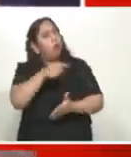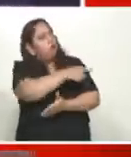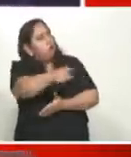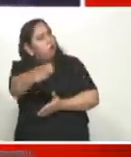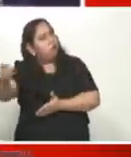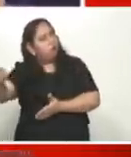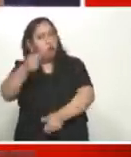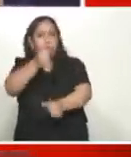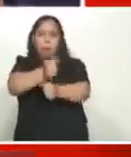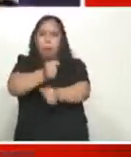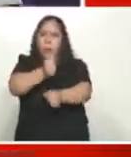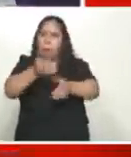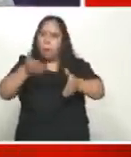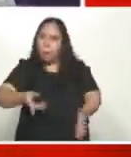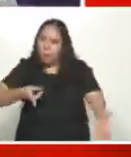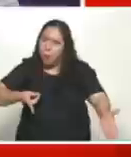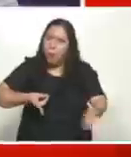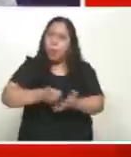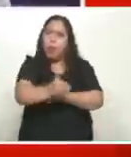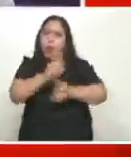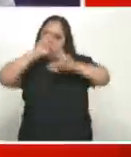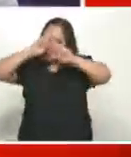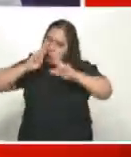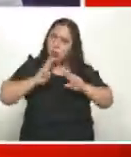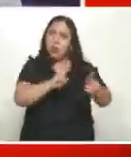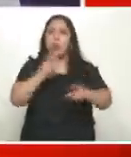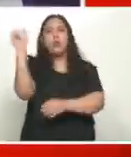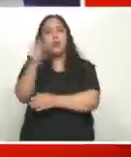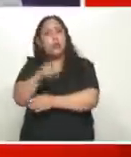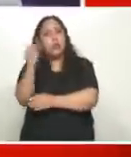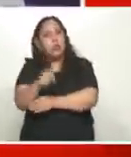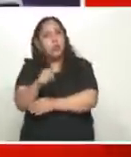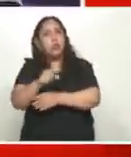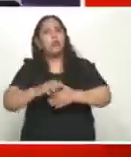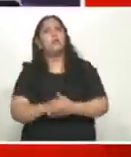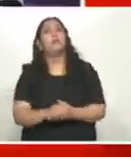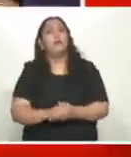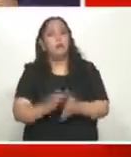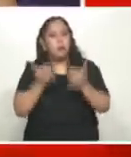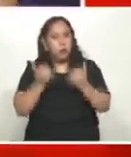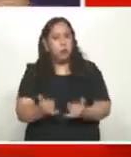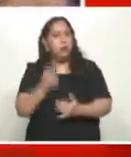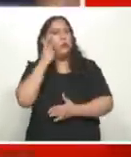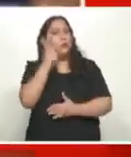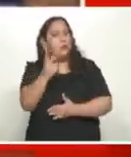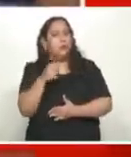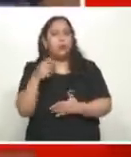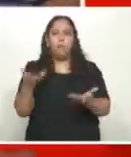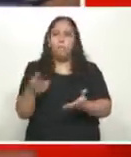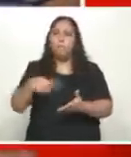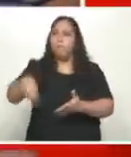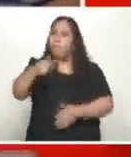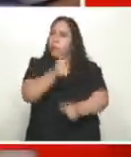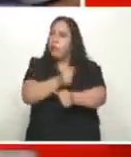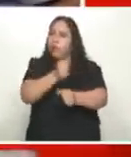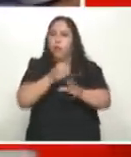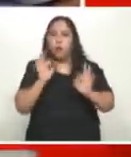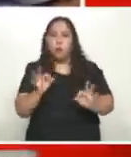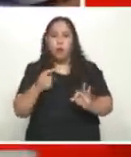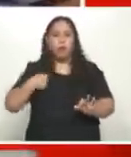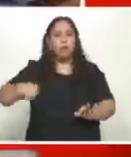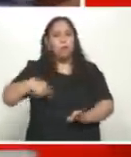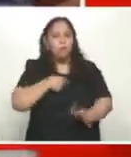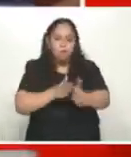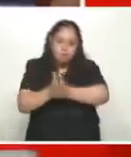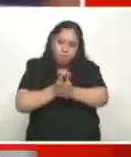manifiesto de hoy, verlo en convergencia y con algunos niveles de exigencia, nos motiva a seguir adelante. Pero hay unos que andan denunciando que no